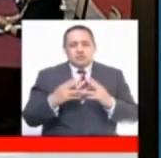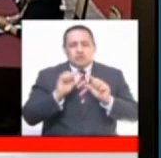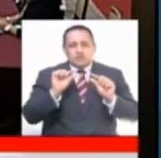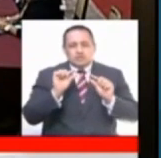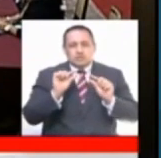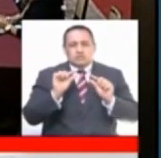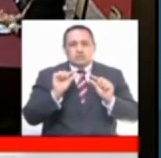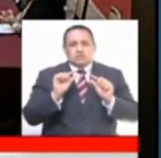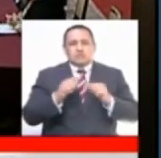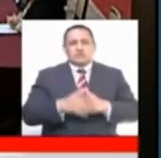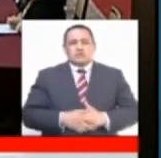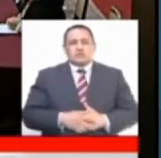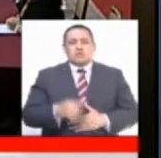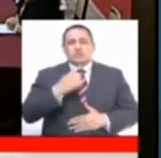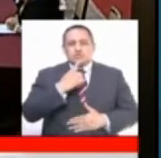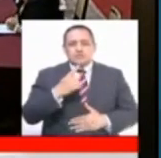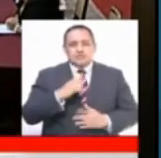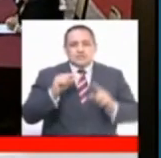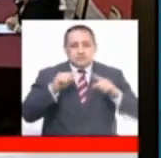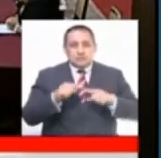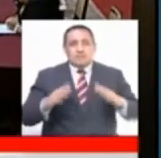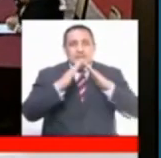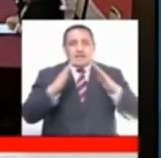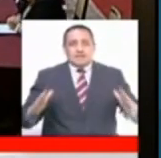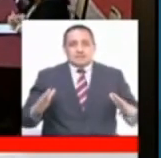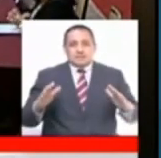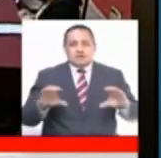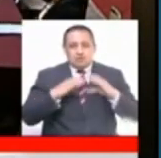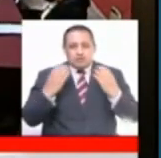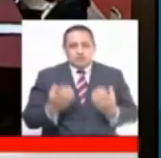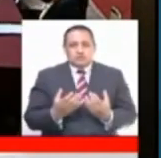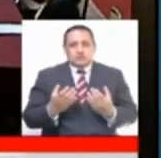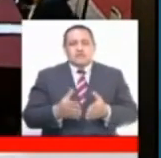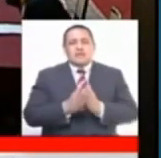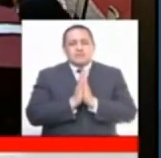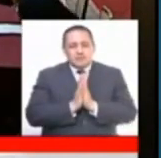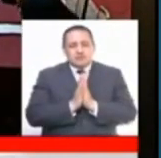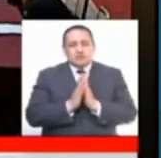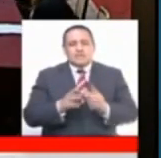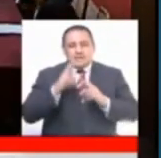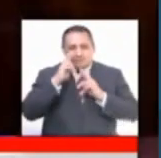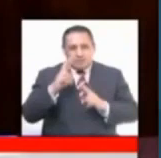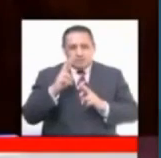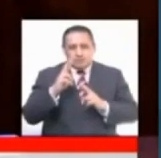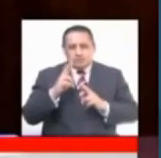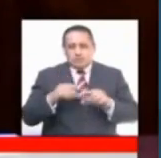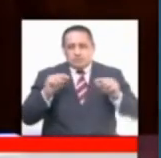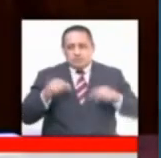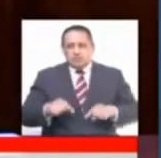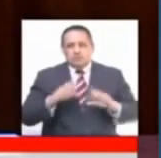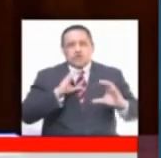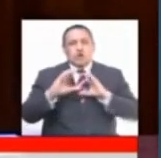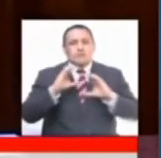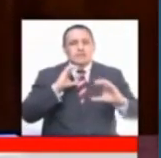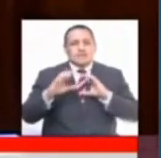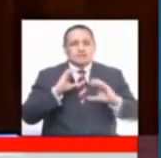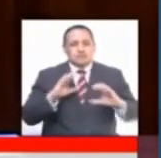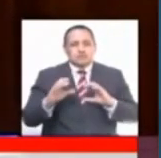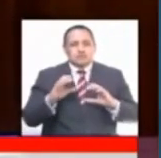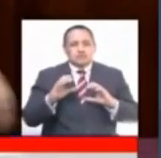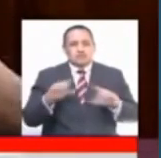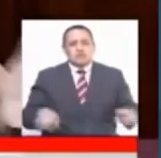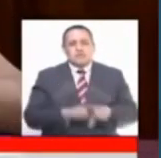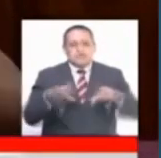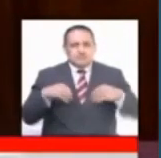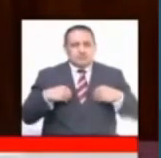digo, un dinero que por gusto el Estado estaría invirtiendo, ¿no? Porque al presentar este proyecto ley, y si lo aprueban